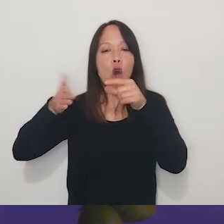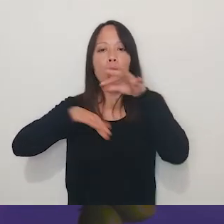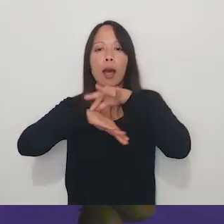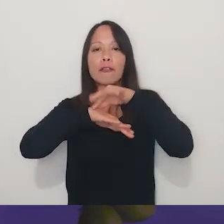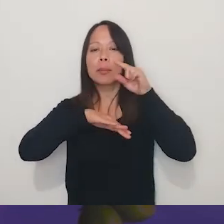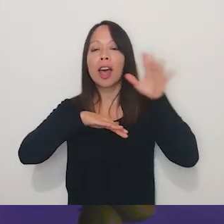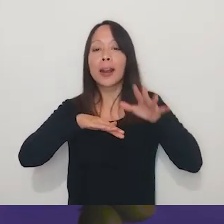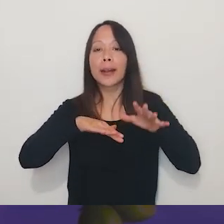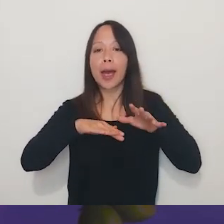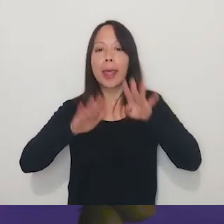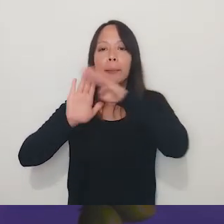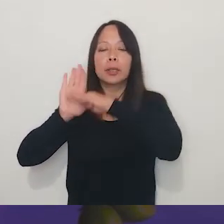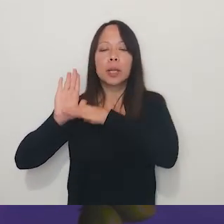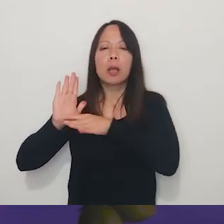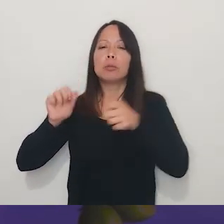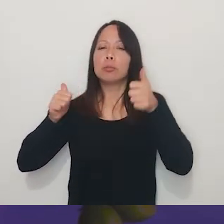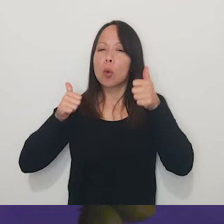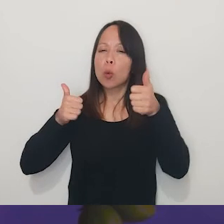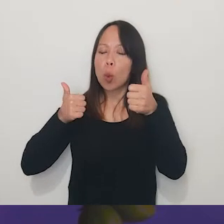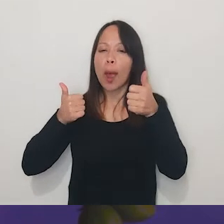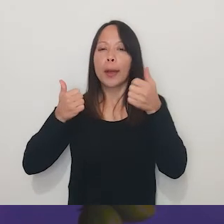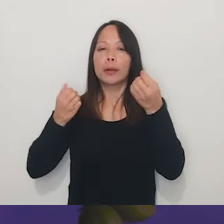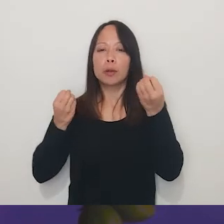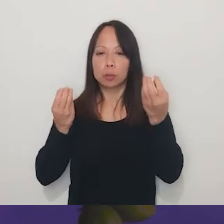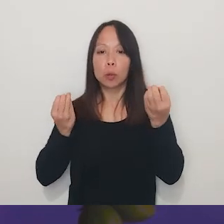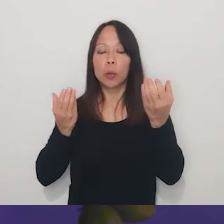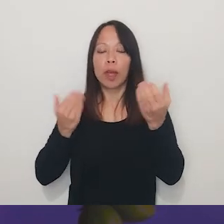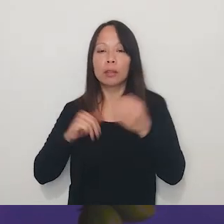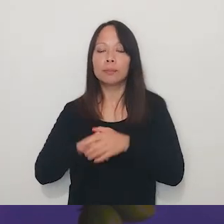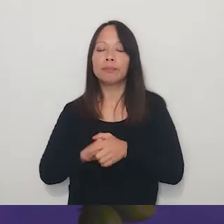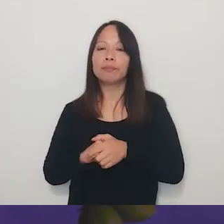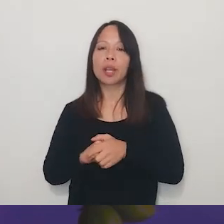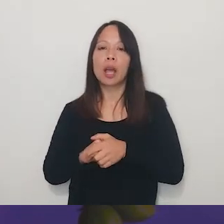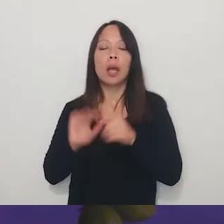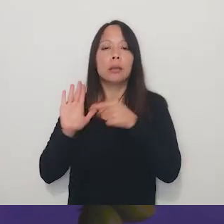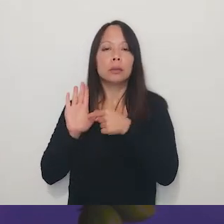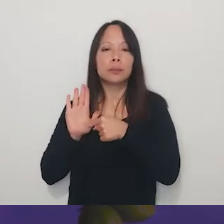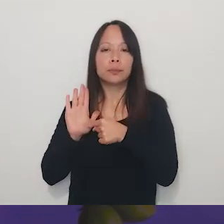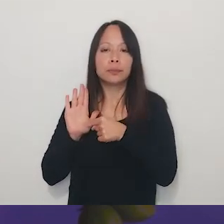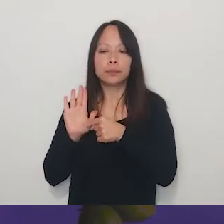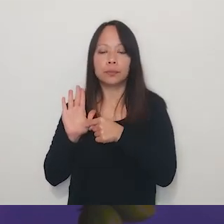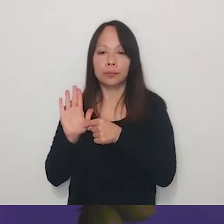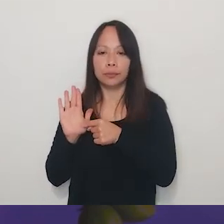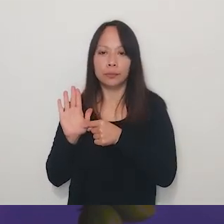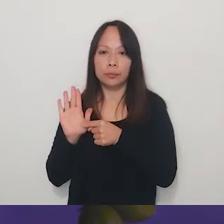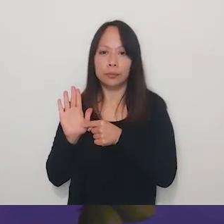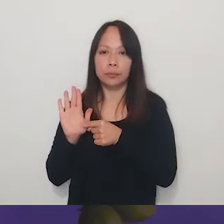diagnosticados son programas muy útiles y muy buenos, muy de buen rédito, digamos.